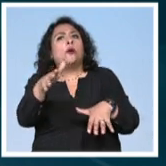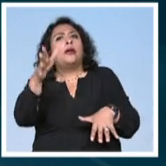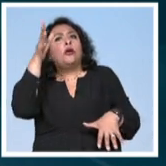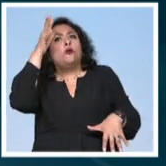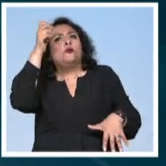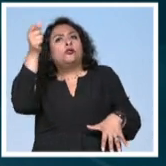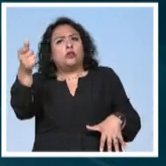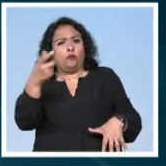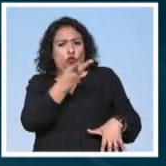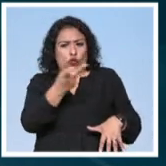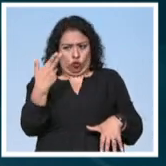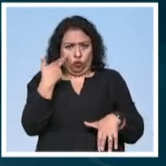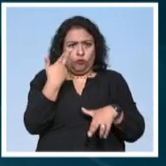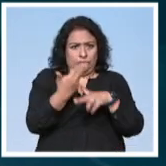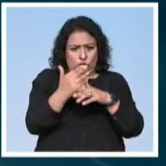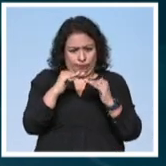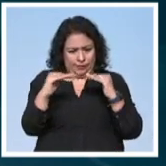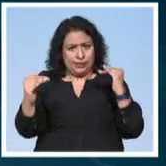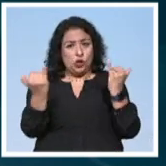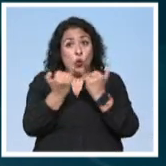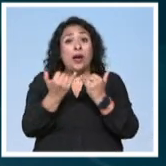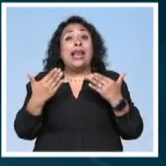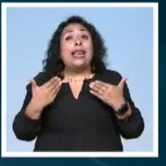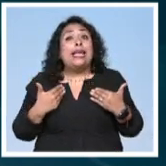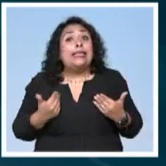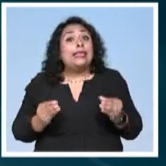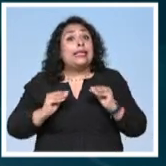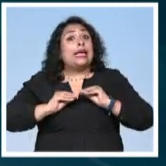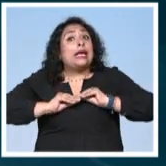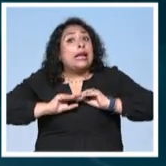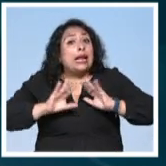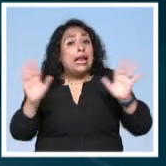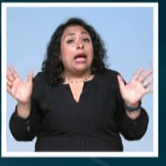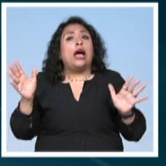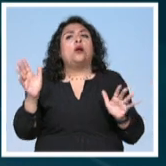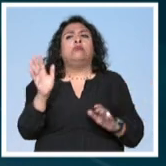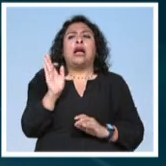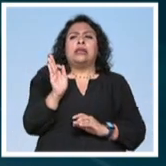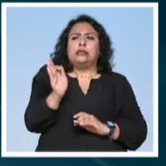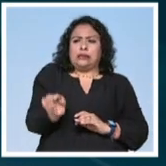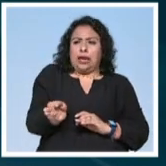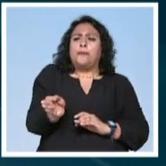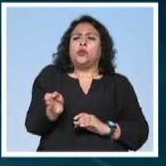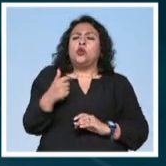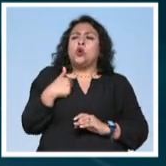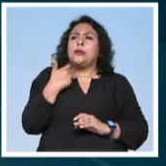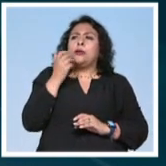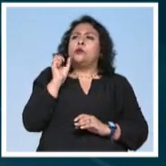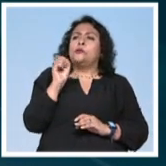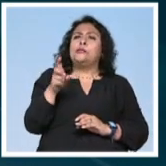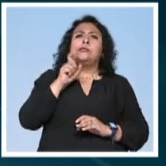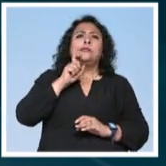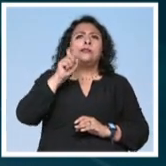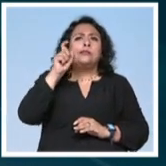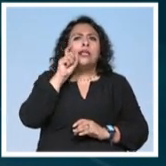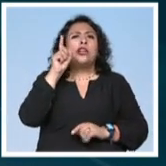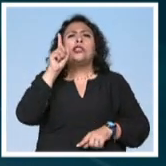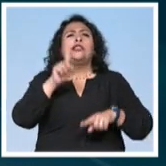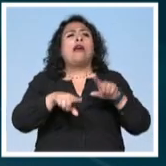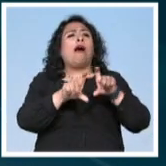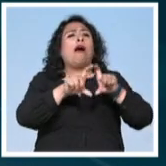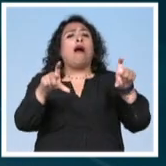de corresponsabilidad, entender claramente qué significa el consentimiento en la actividad sexual, eliminar